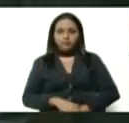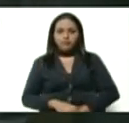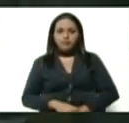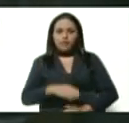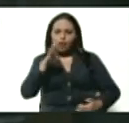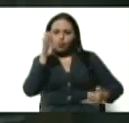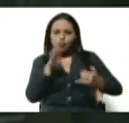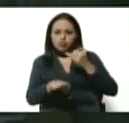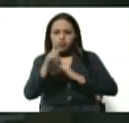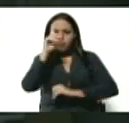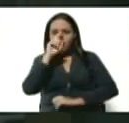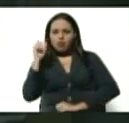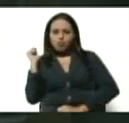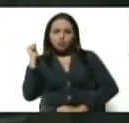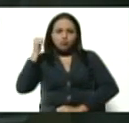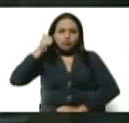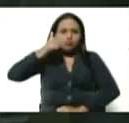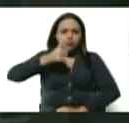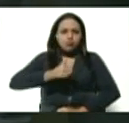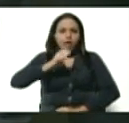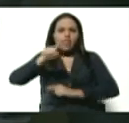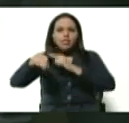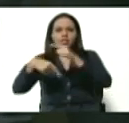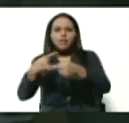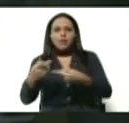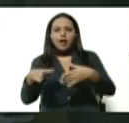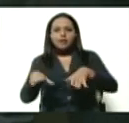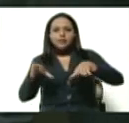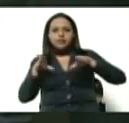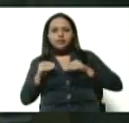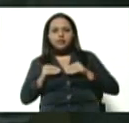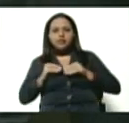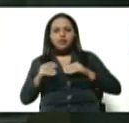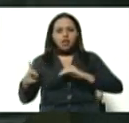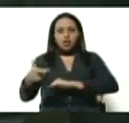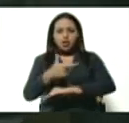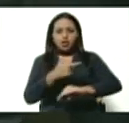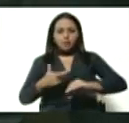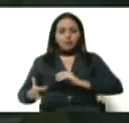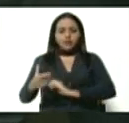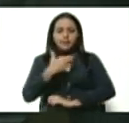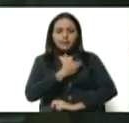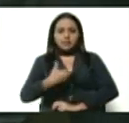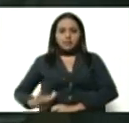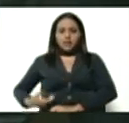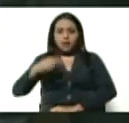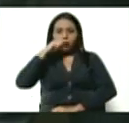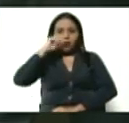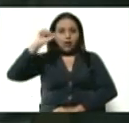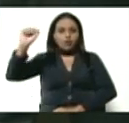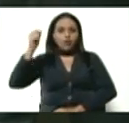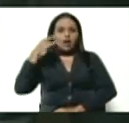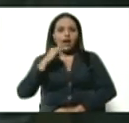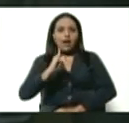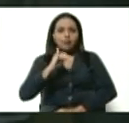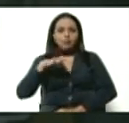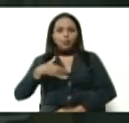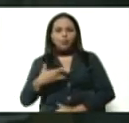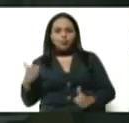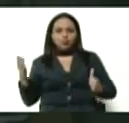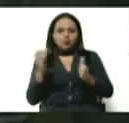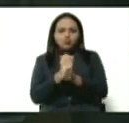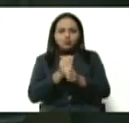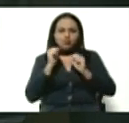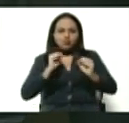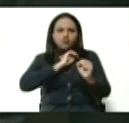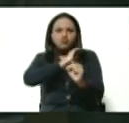últimos años, después de asumir el presidente Nicolás Maduro, hemos logrado consolidar